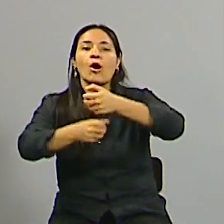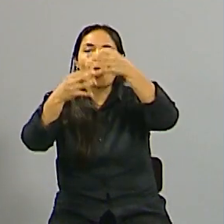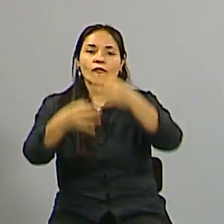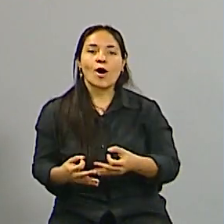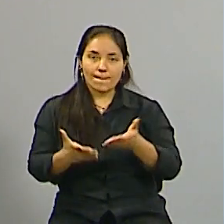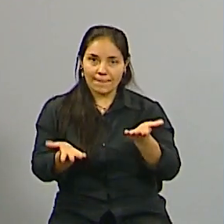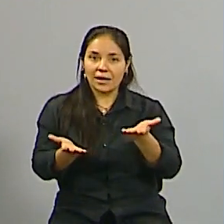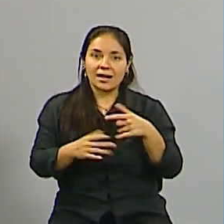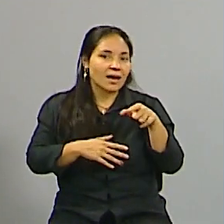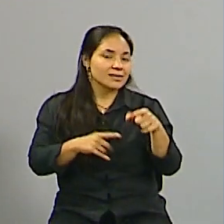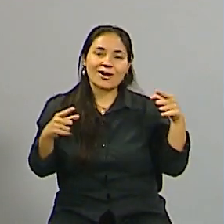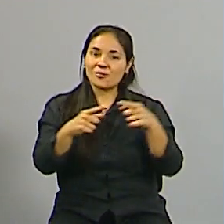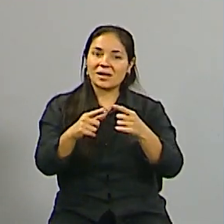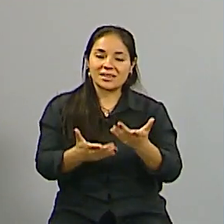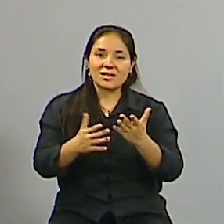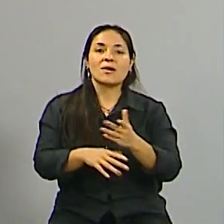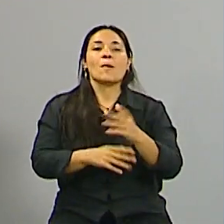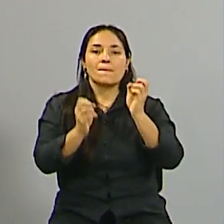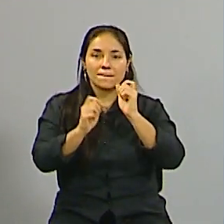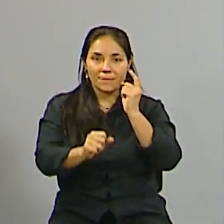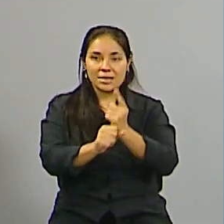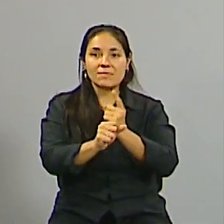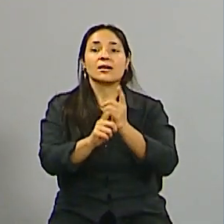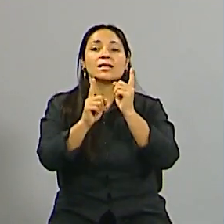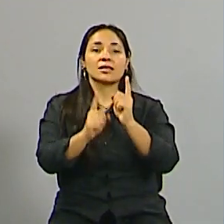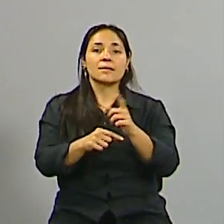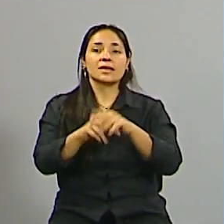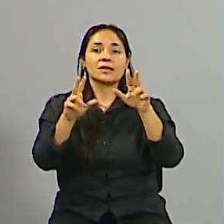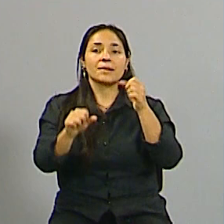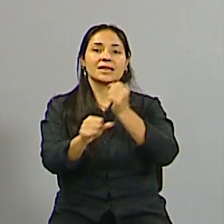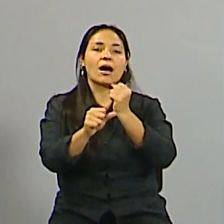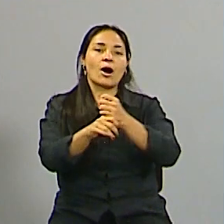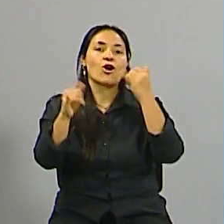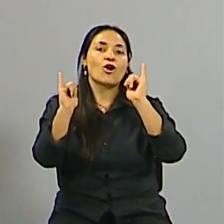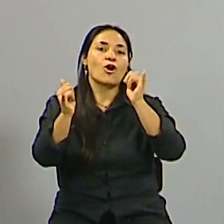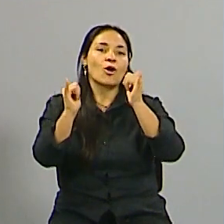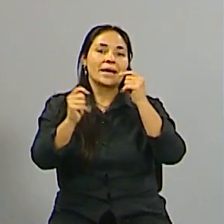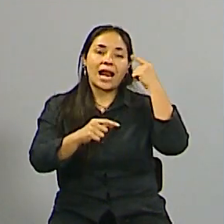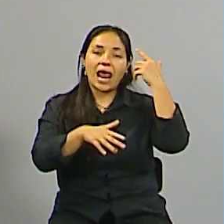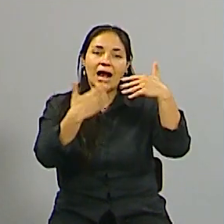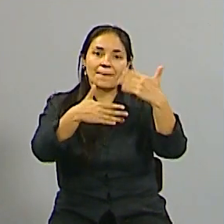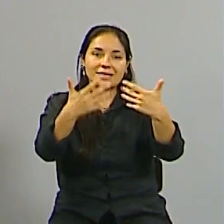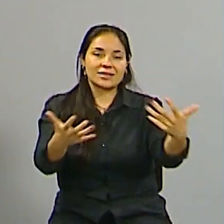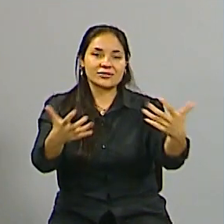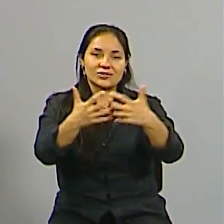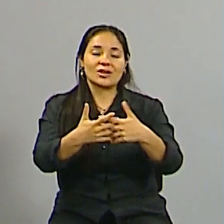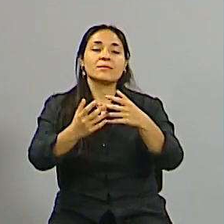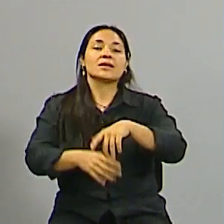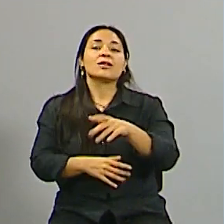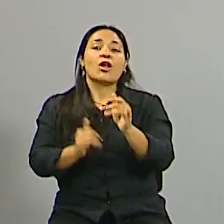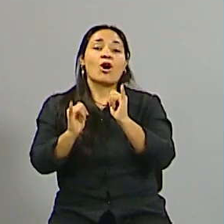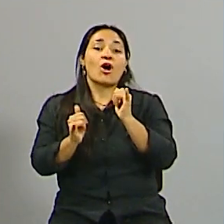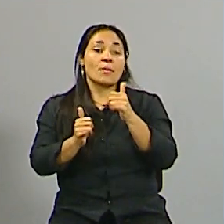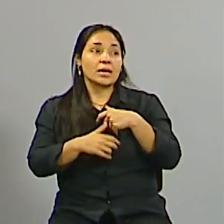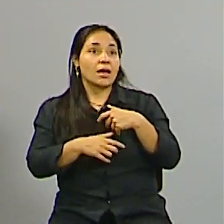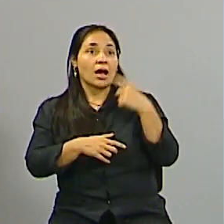primeros puntapié que habíamos planteado, y sobre todo hablando del empleo joven y la capacitación. Muchas veces los jóvenes salen sin oportunidades y